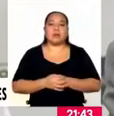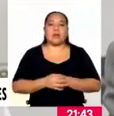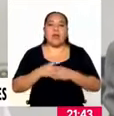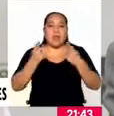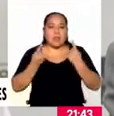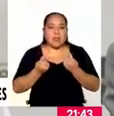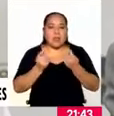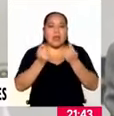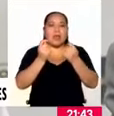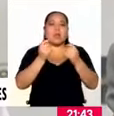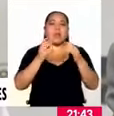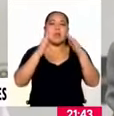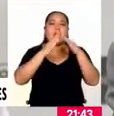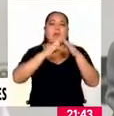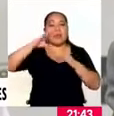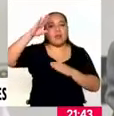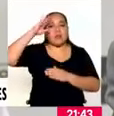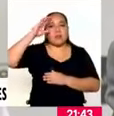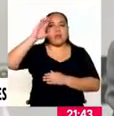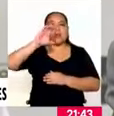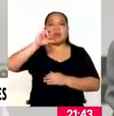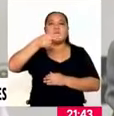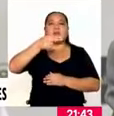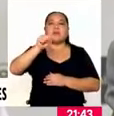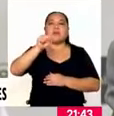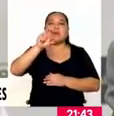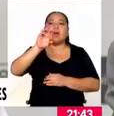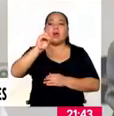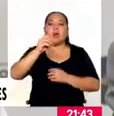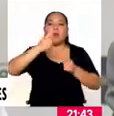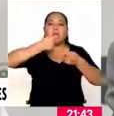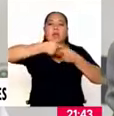Intento de ataque a la comisaría de Chao en La Libertad.